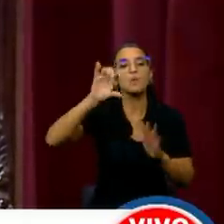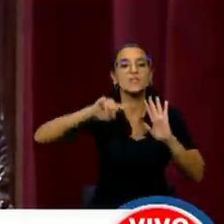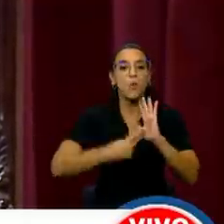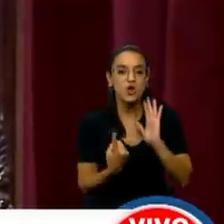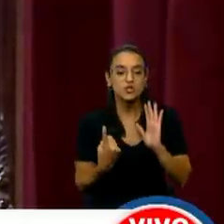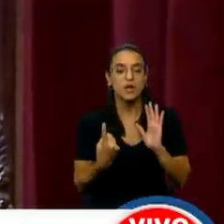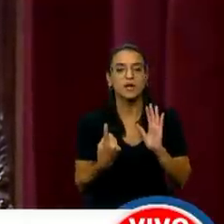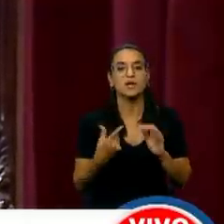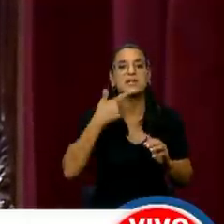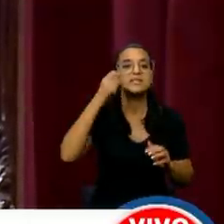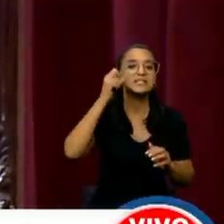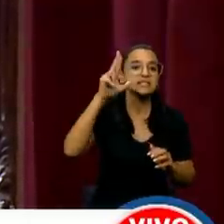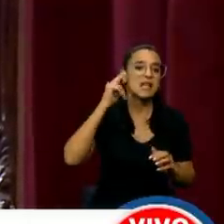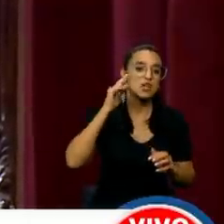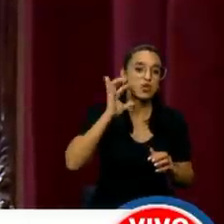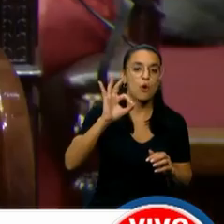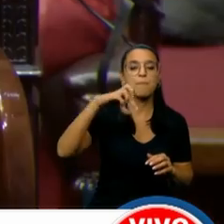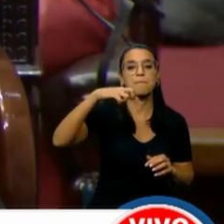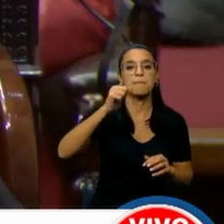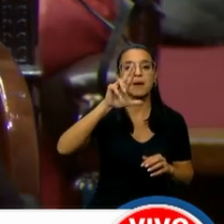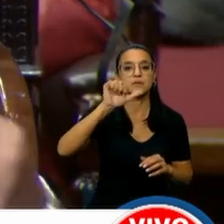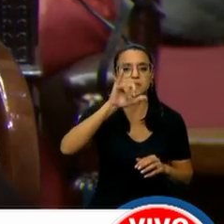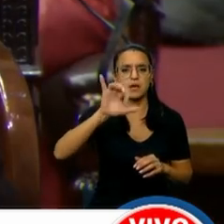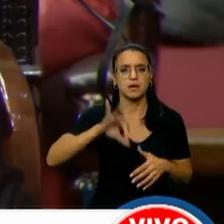aires sergio omar para la zona